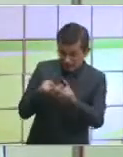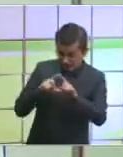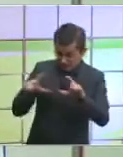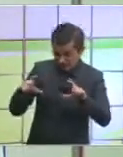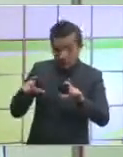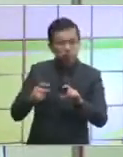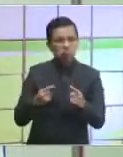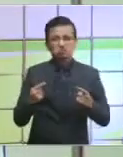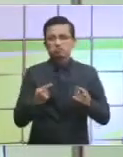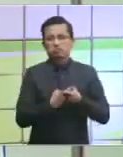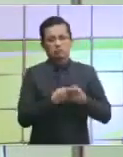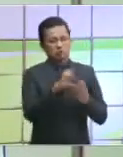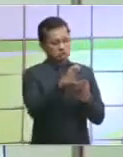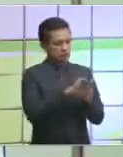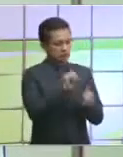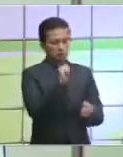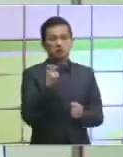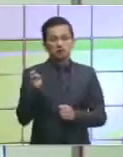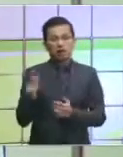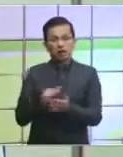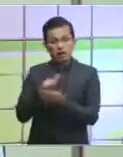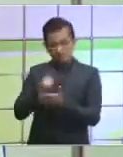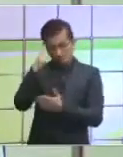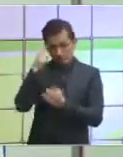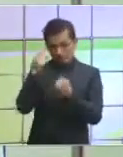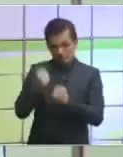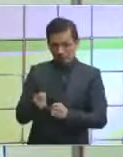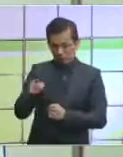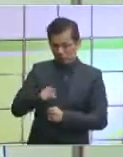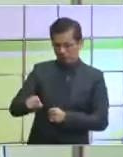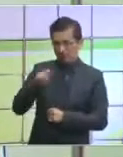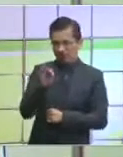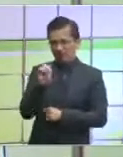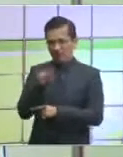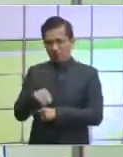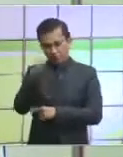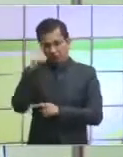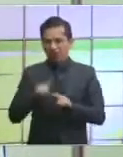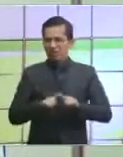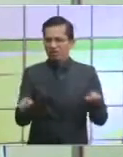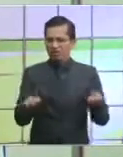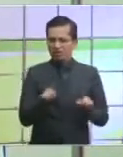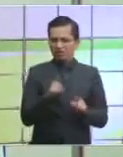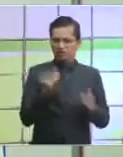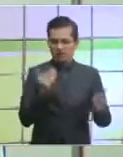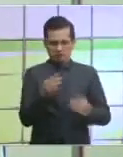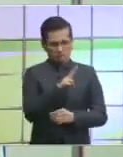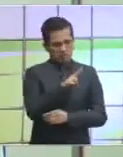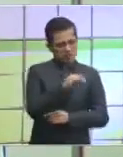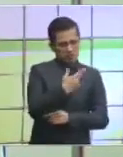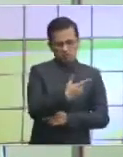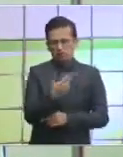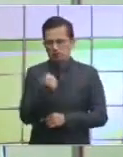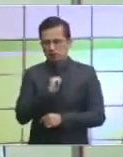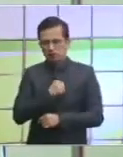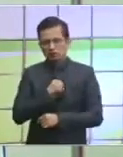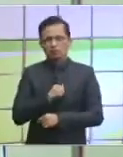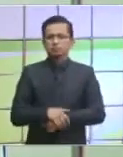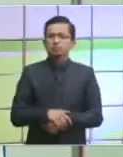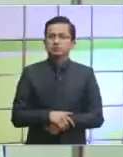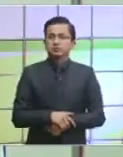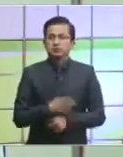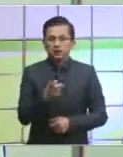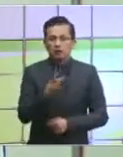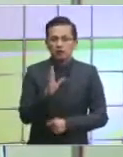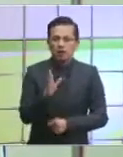de la ley de seguridad de las fuerzas armadas al hacer la diferenciación entre ambas cosas a partir de ahí hemos utilizado muchísimo información